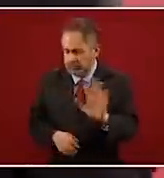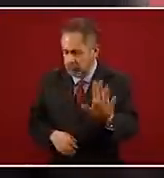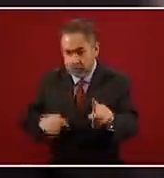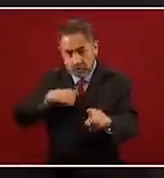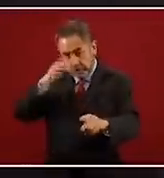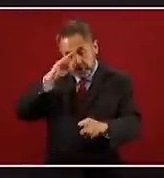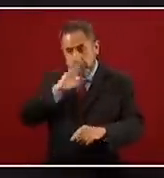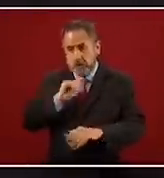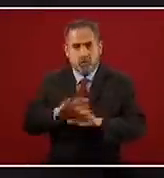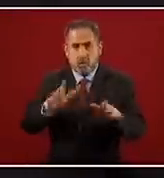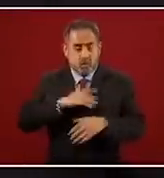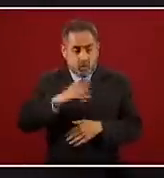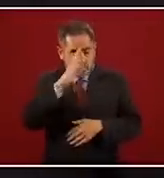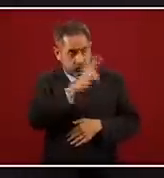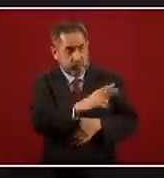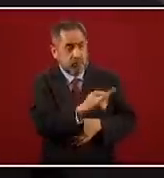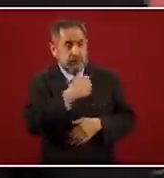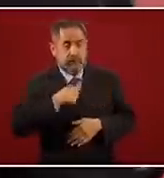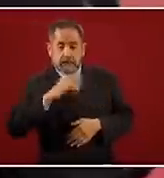y respeto mucho la crítica,